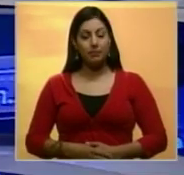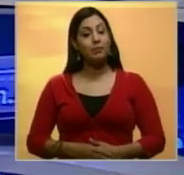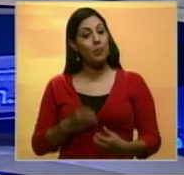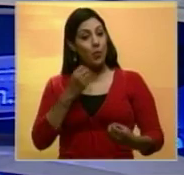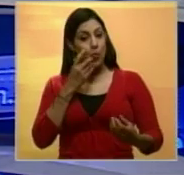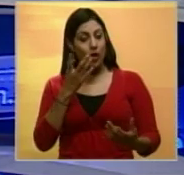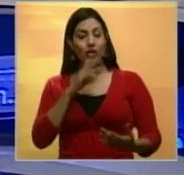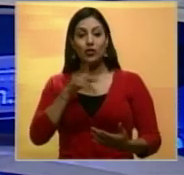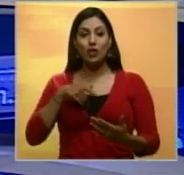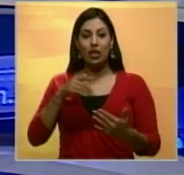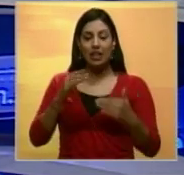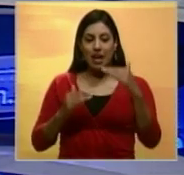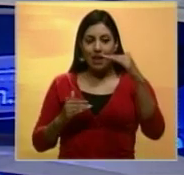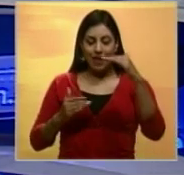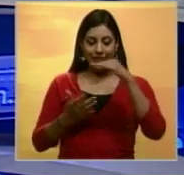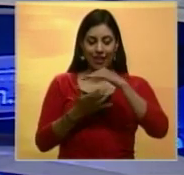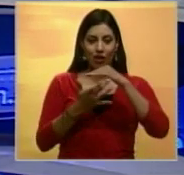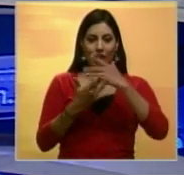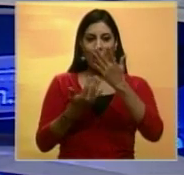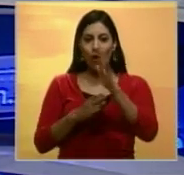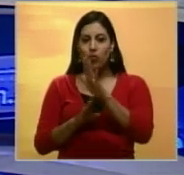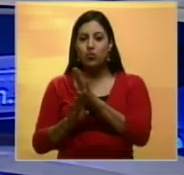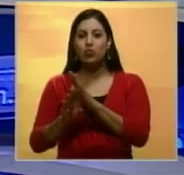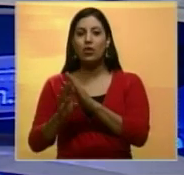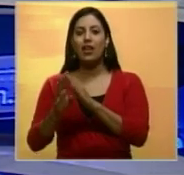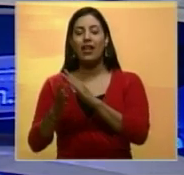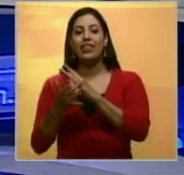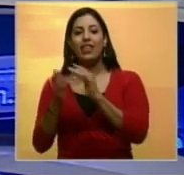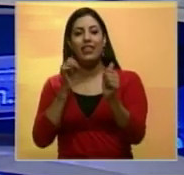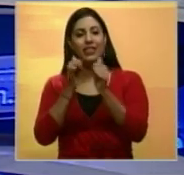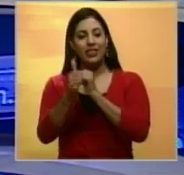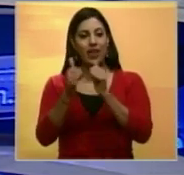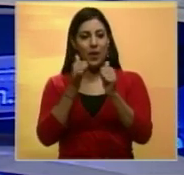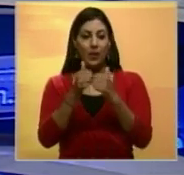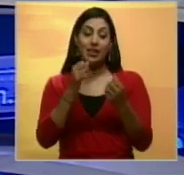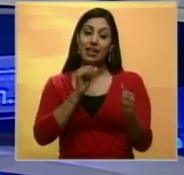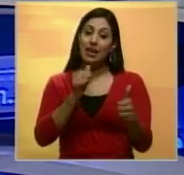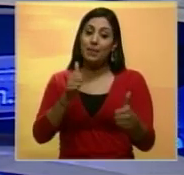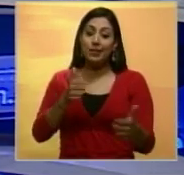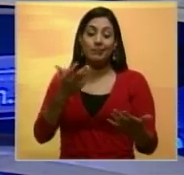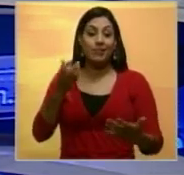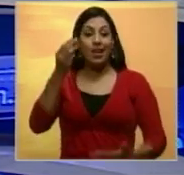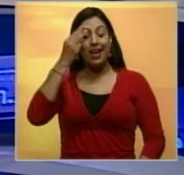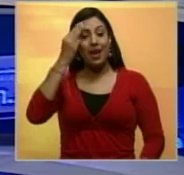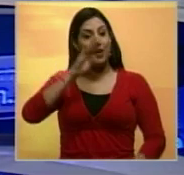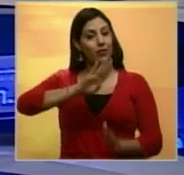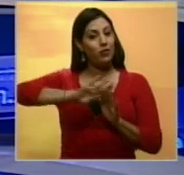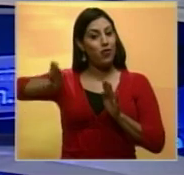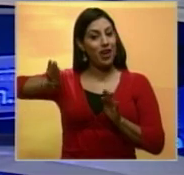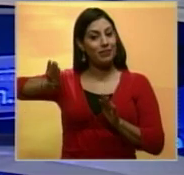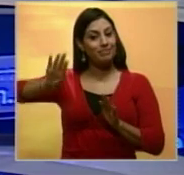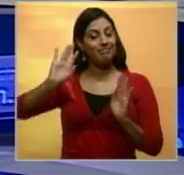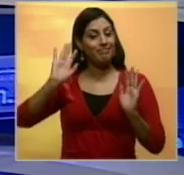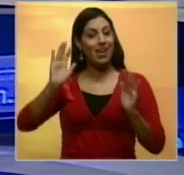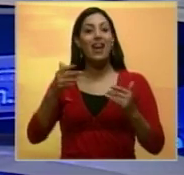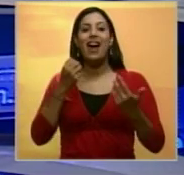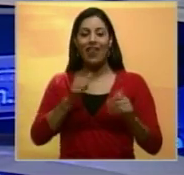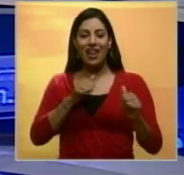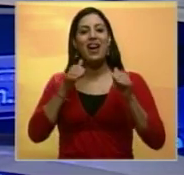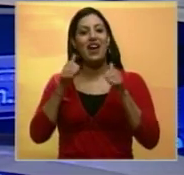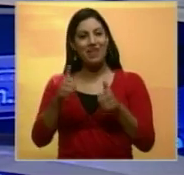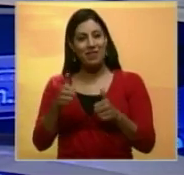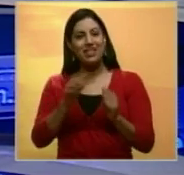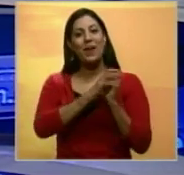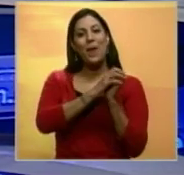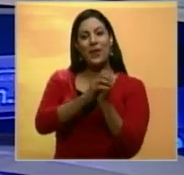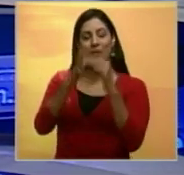Bueno, hablamos de las bajas en tecnología, ahorita vamos a hablar de las bajas en los deportes y vamos a hablar de que Magallanes quedó fuera. Iniciamos los deportes